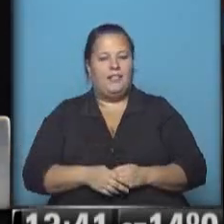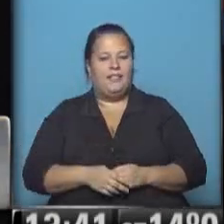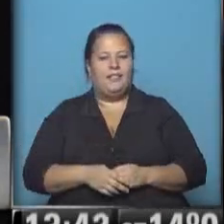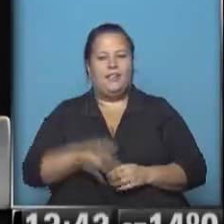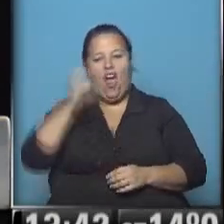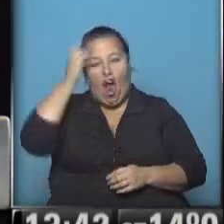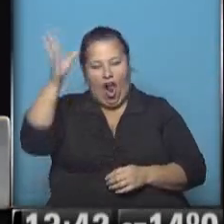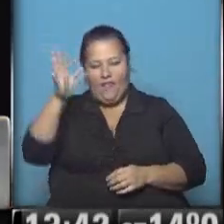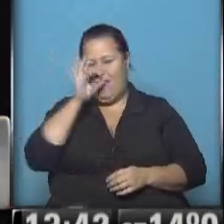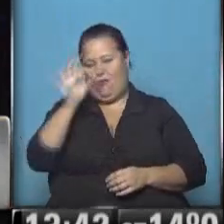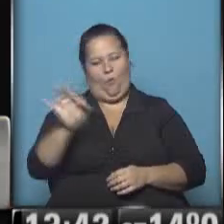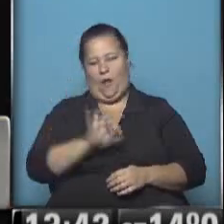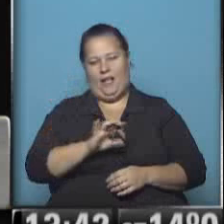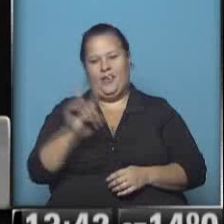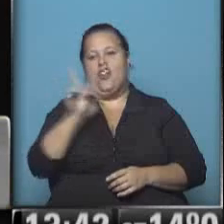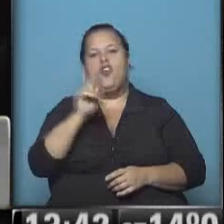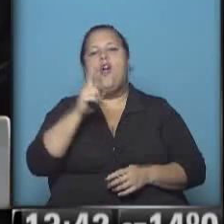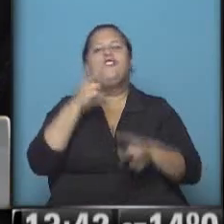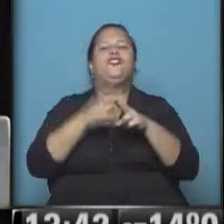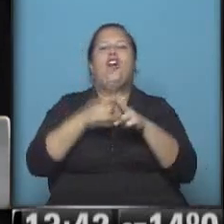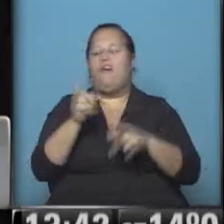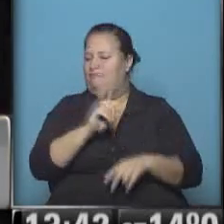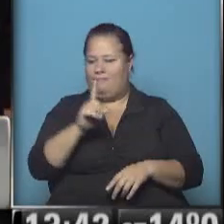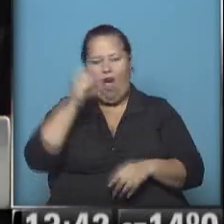Nunca lo van a poder sacar, no es cuestión de nombres,